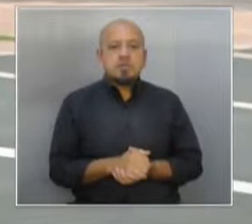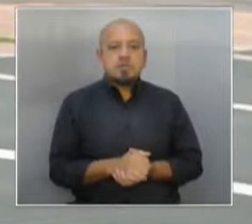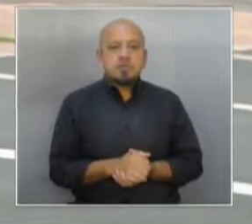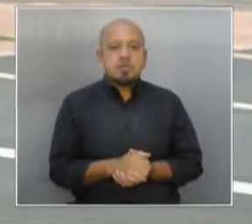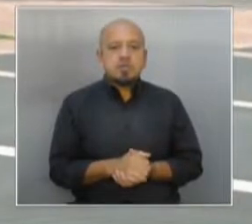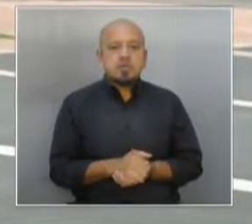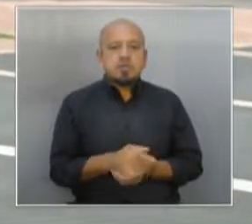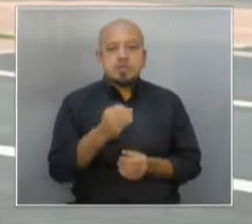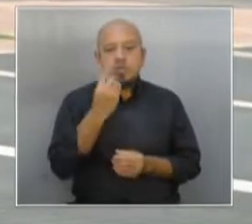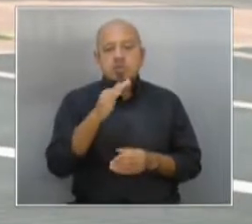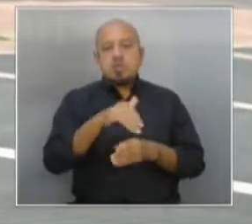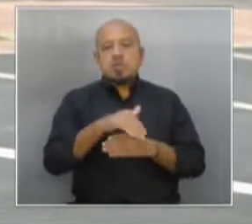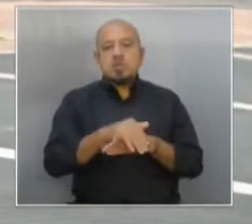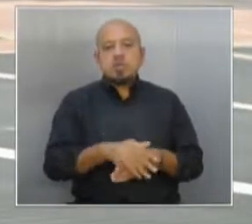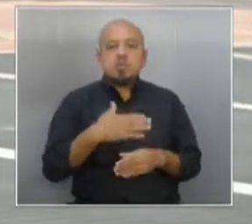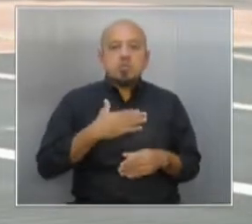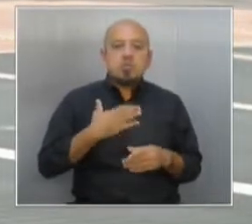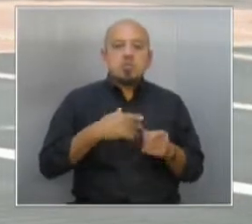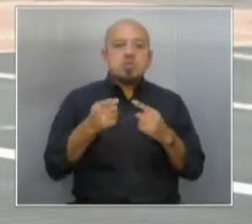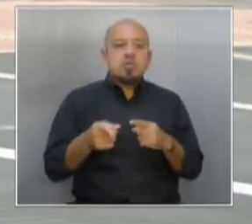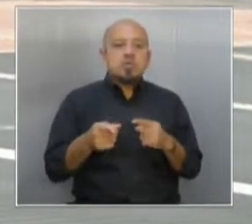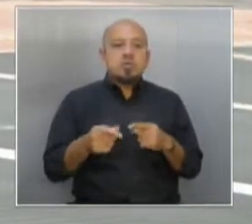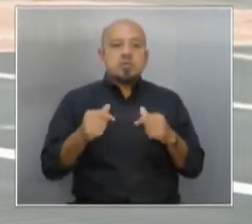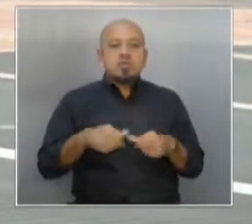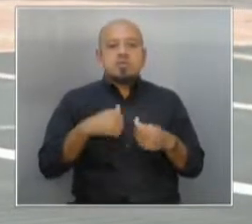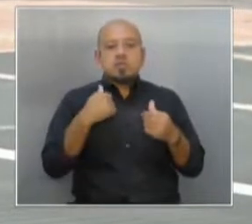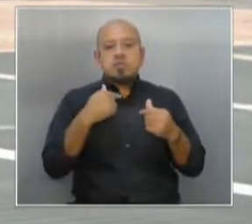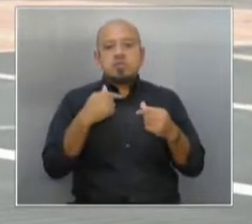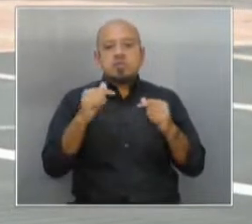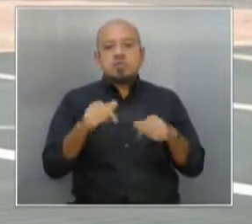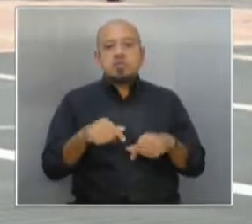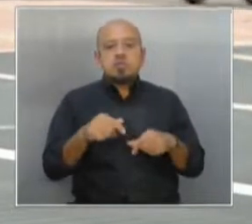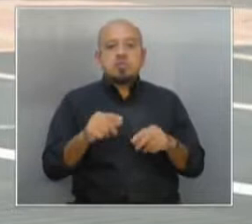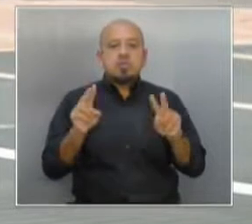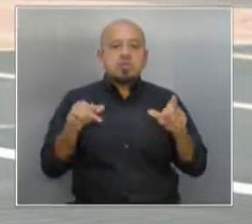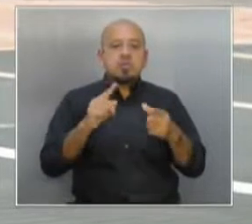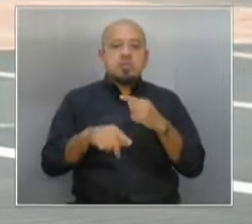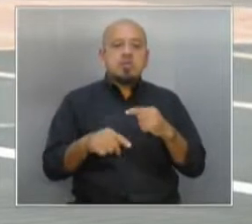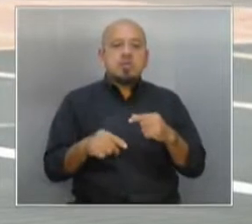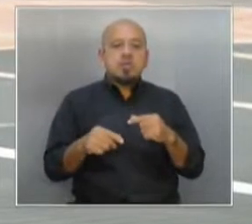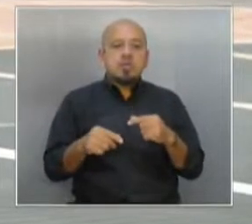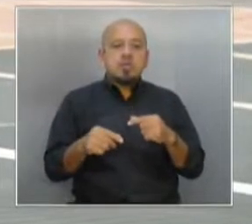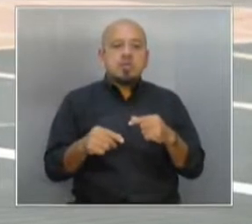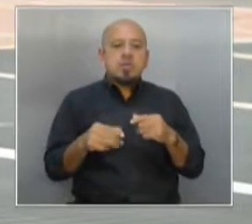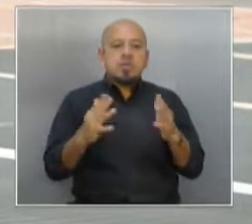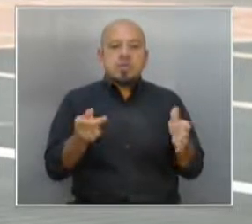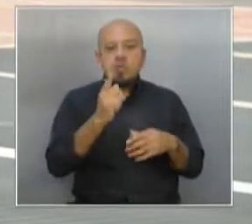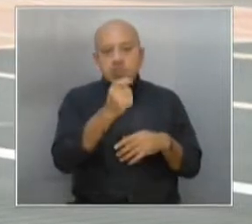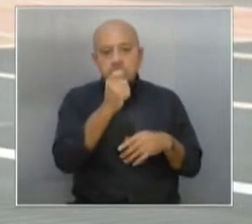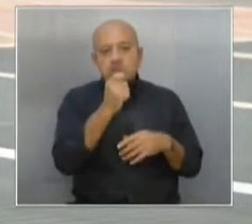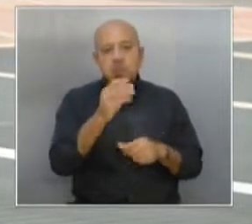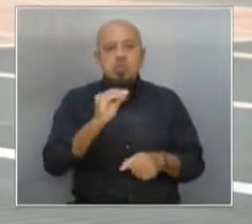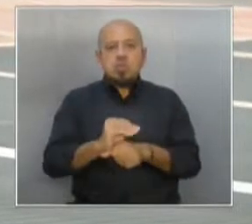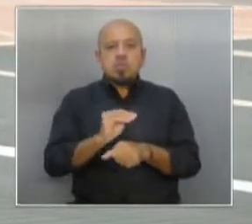Buenas tardes para todos en piso, un gusto estar acá. Y estamos acá por una causa que tiene que ver con una movida periodística y cultural